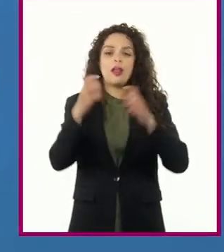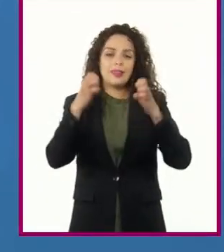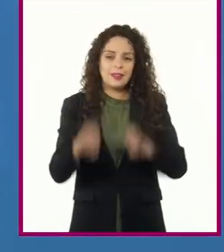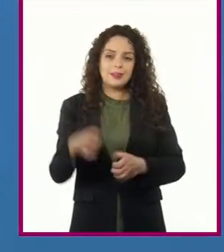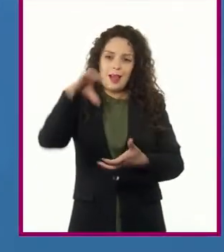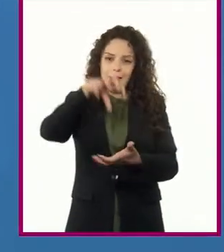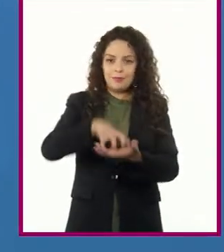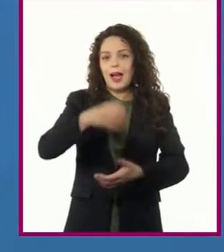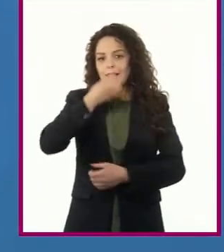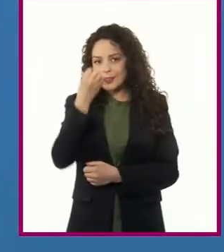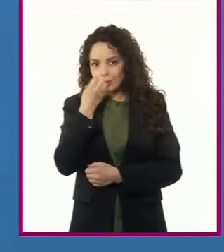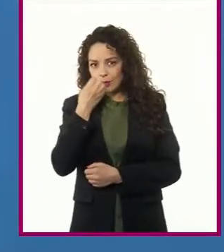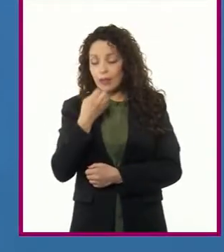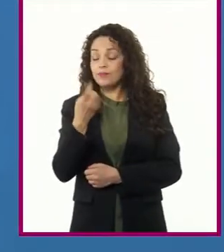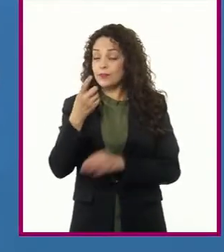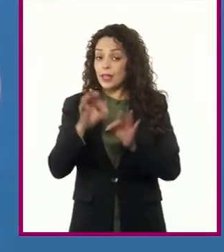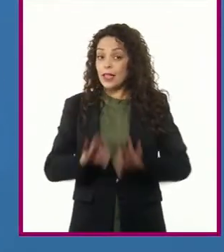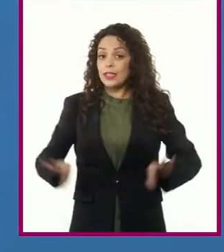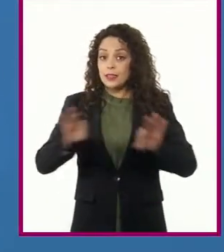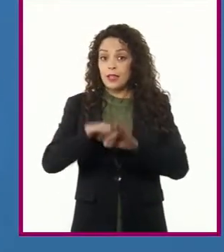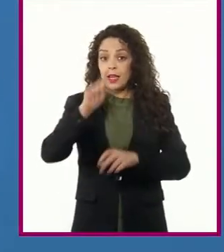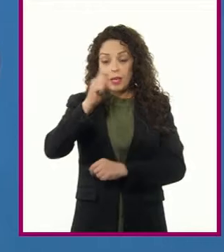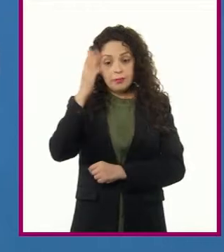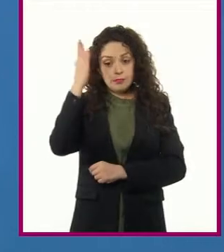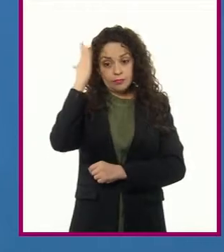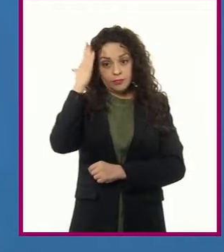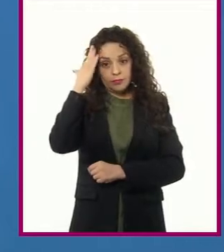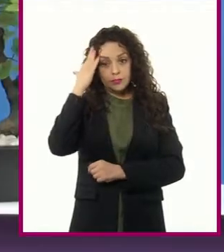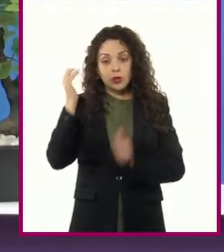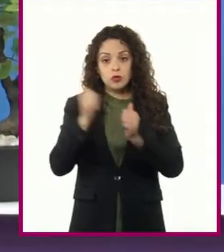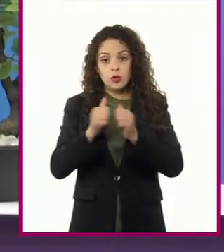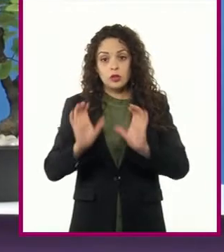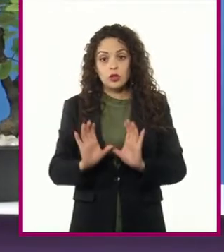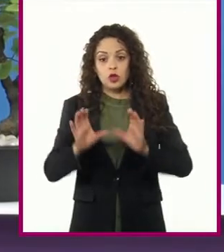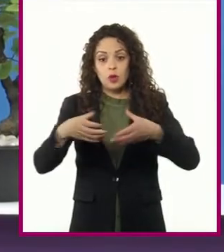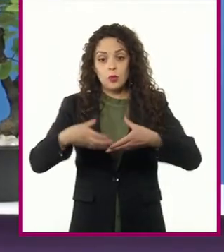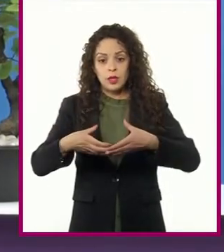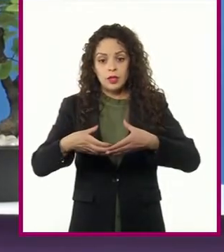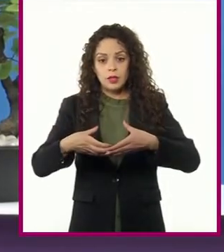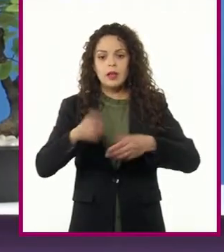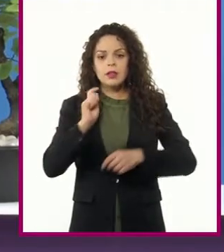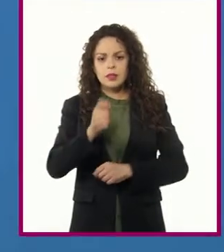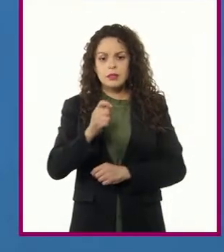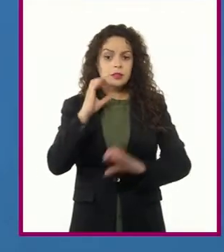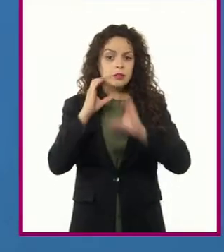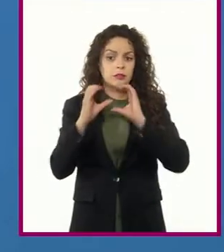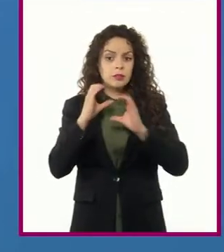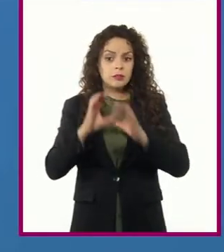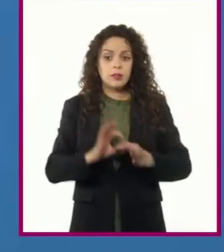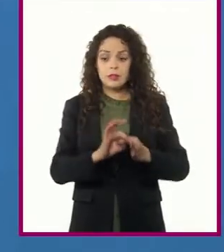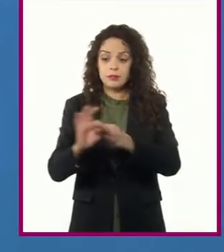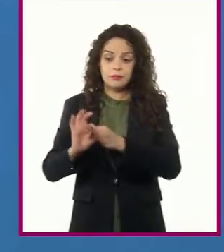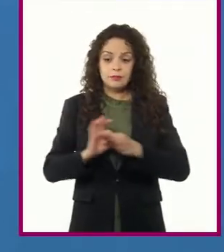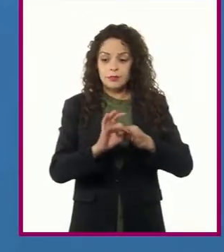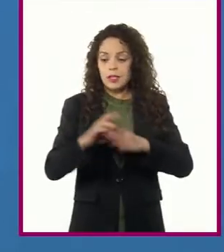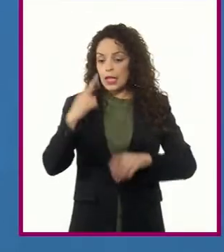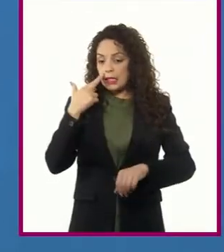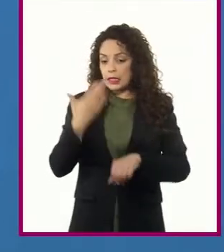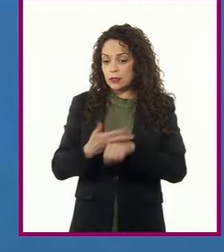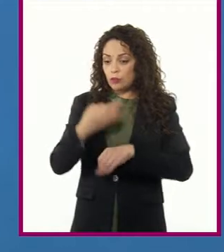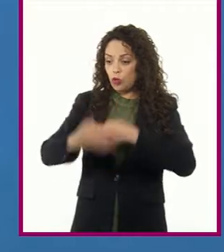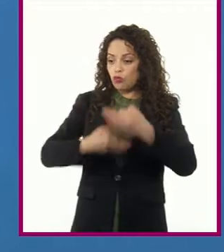lograrlo, es importante el liderazgo que tenga ante la comunidad, los puentes de comunicación y la corresponsabilidad